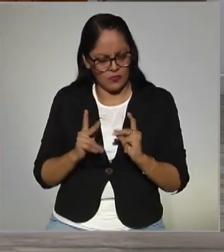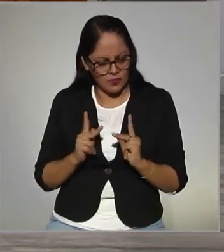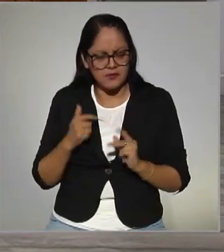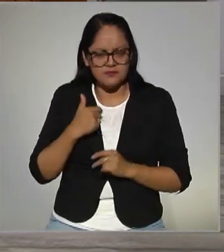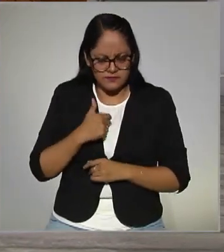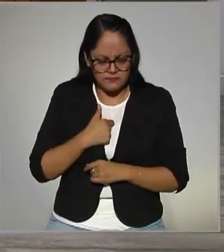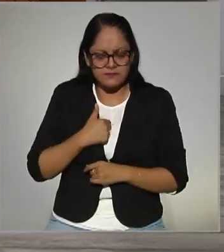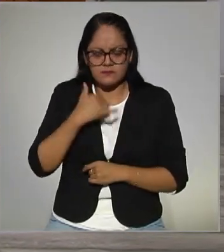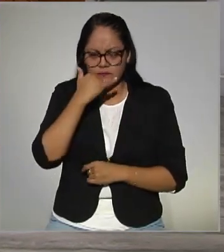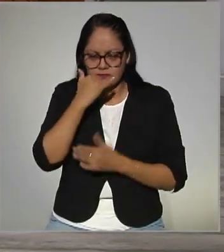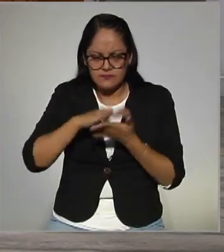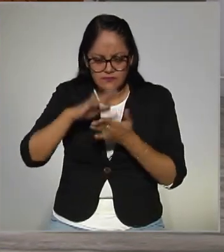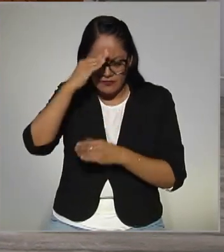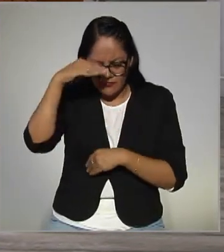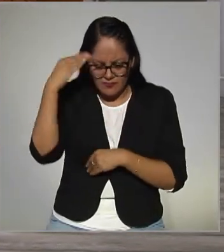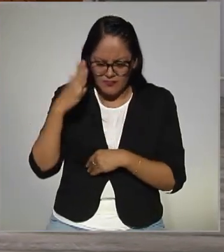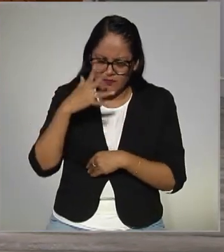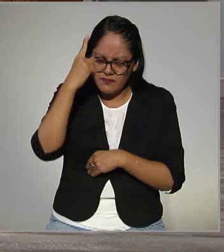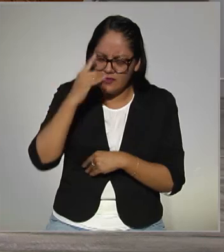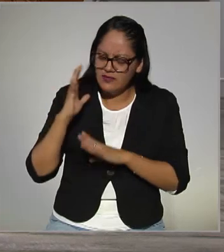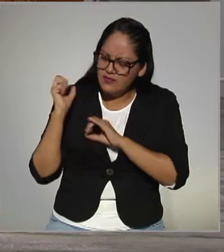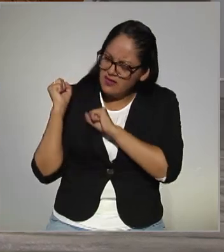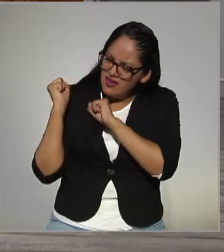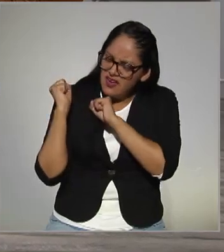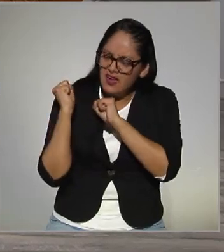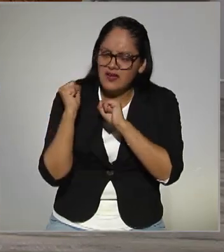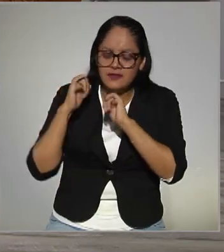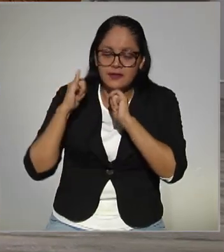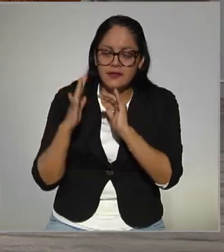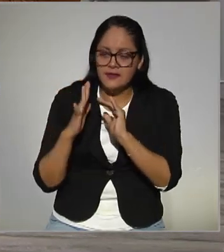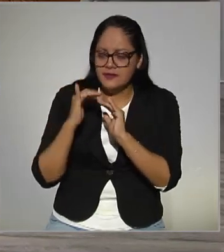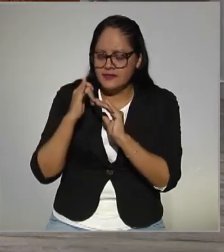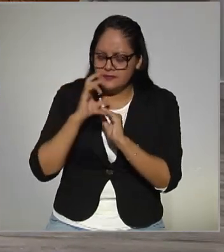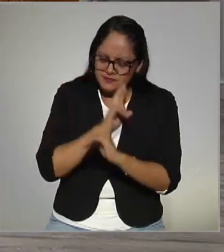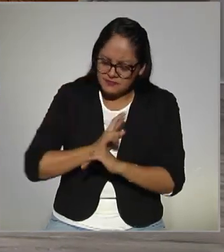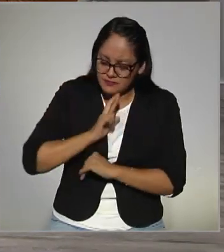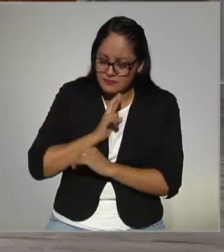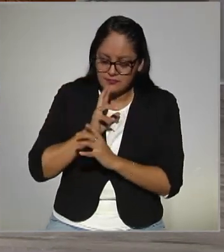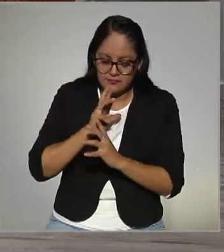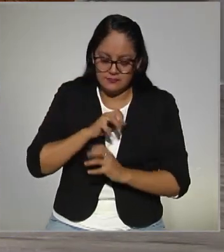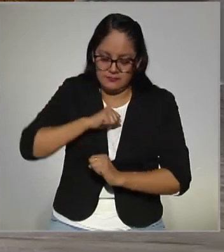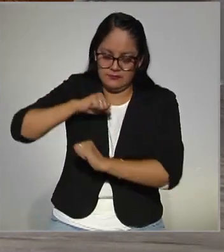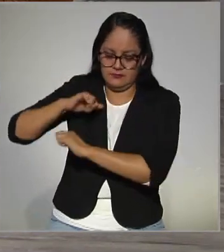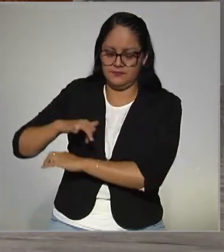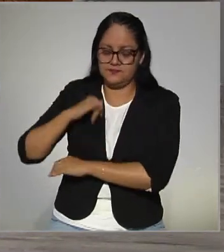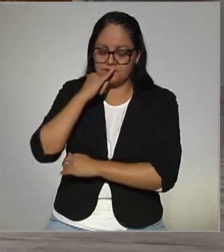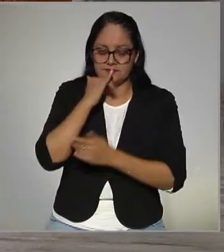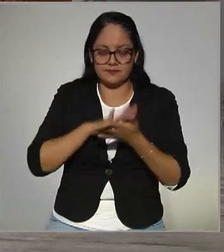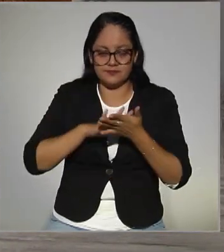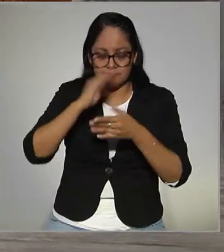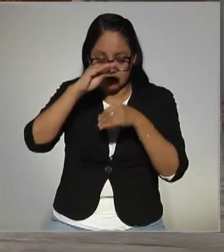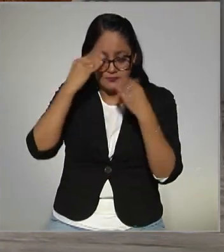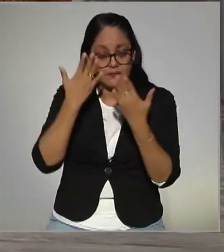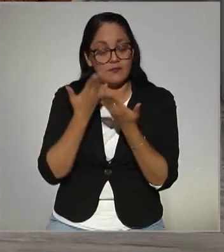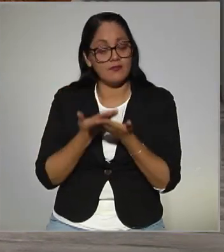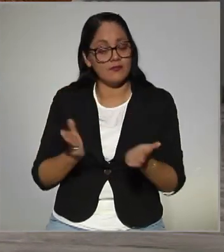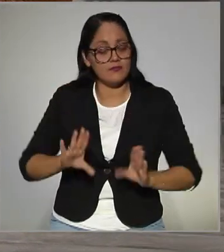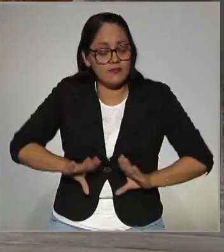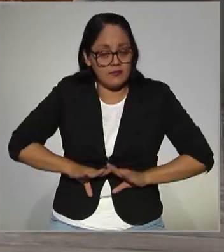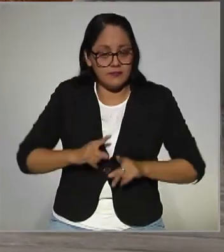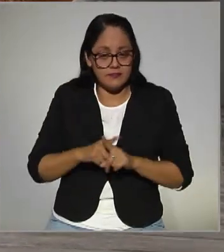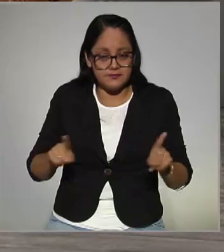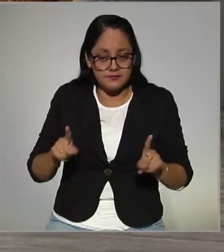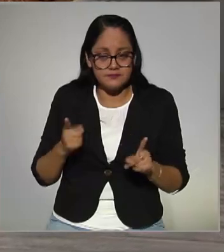a perdonar para dejar de cargar esa mochila tan pesada, pero mi dinámica va a ser diferente. Y quizás voy a responder a través de